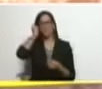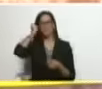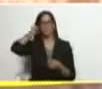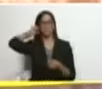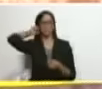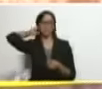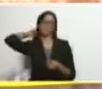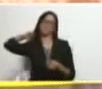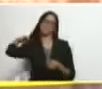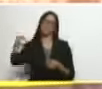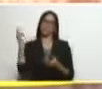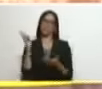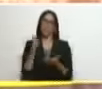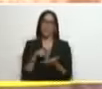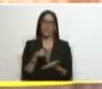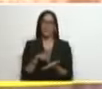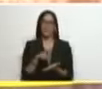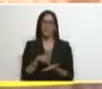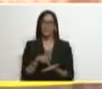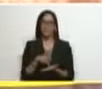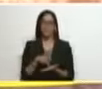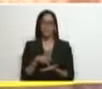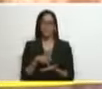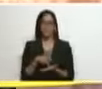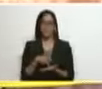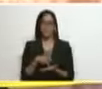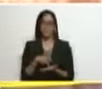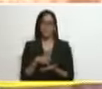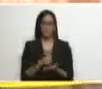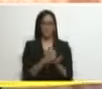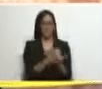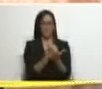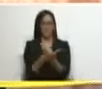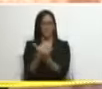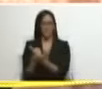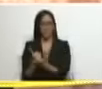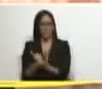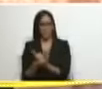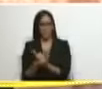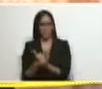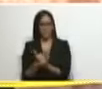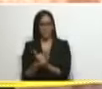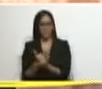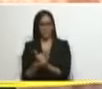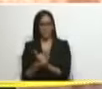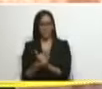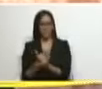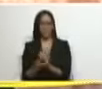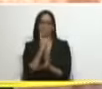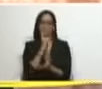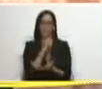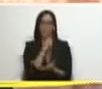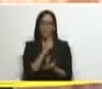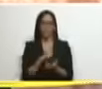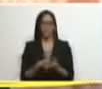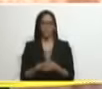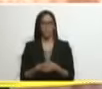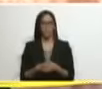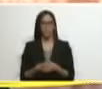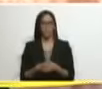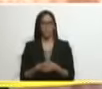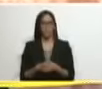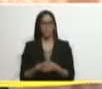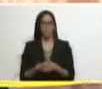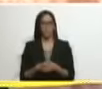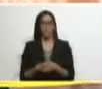la presencia de los facilitadores que se nombraron,